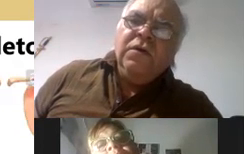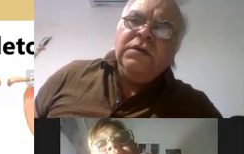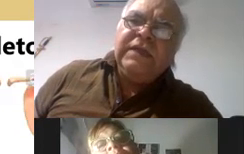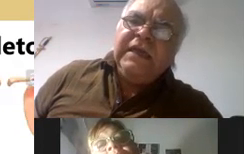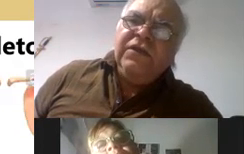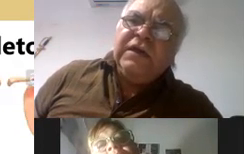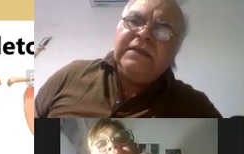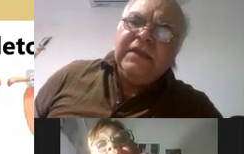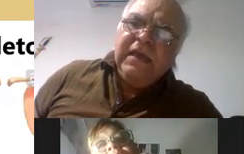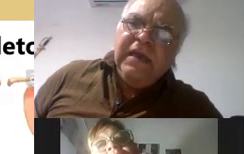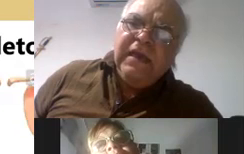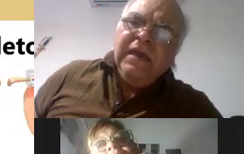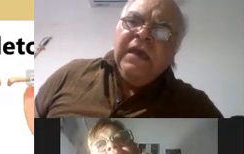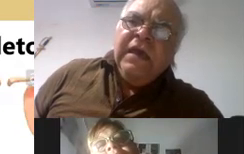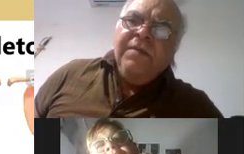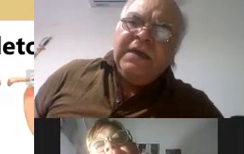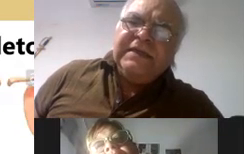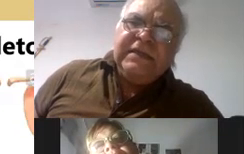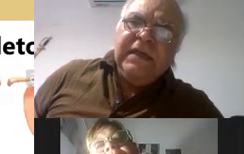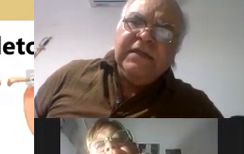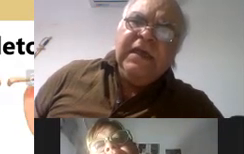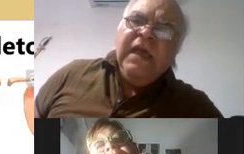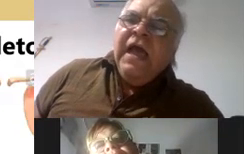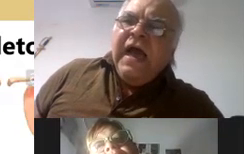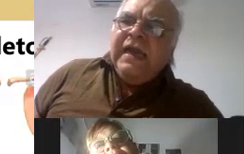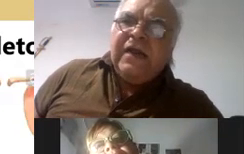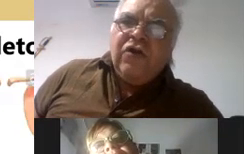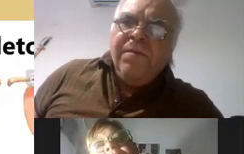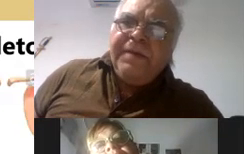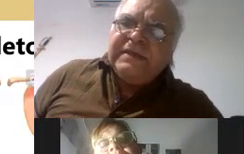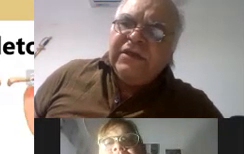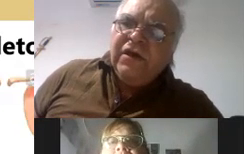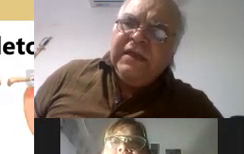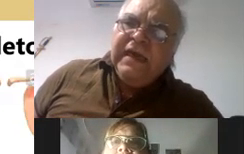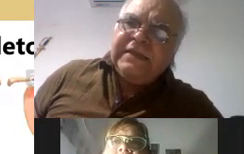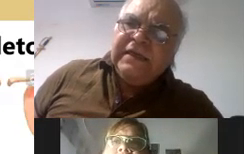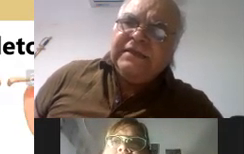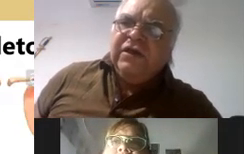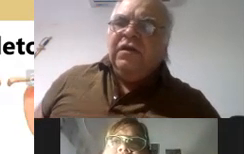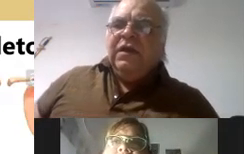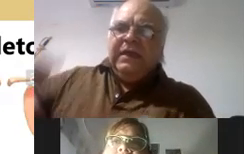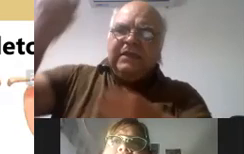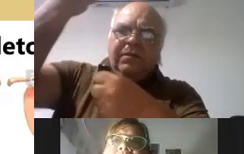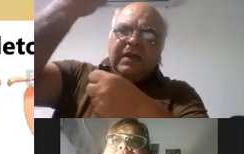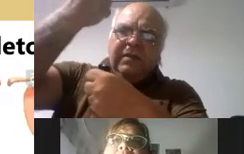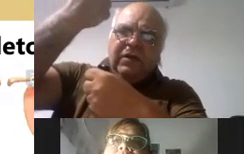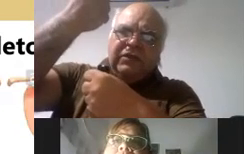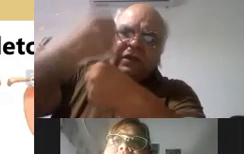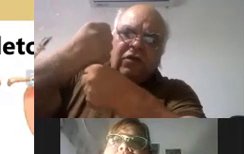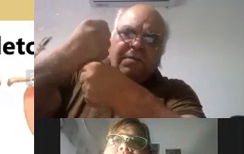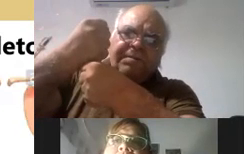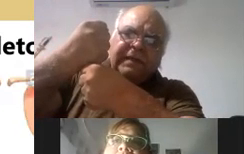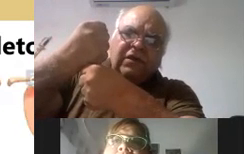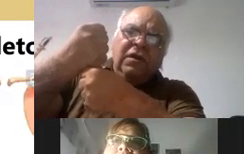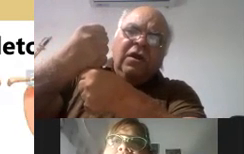Que es un tejido que es más resistente a la compresión y a la tensión, es decir, los mecanismos estos